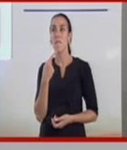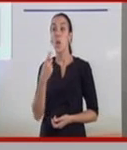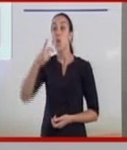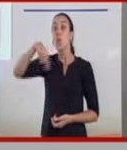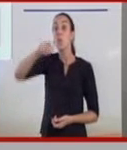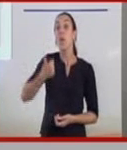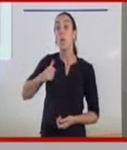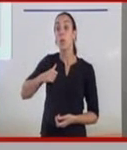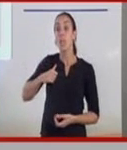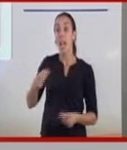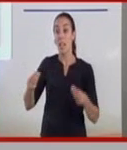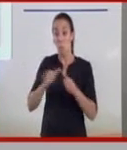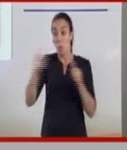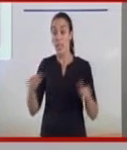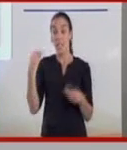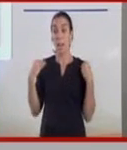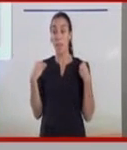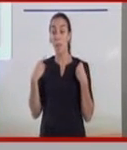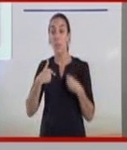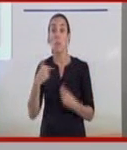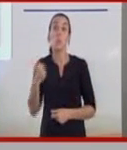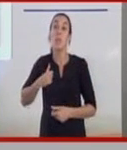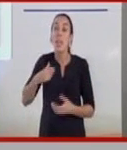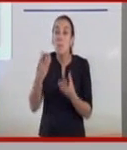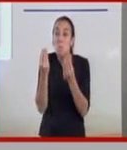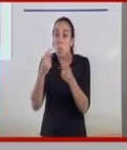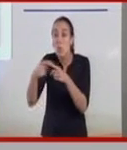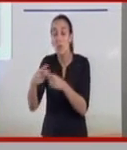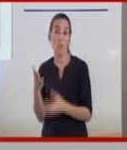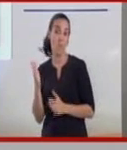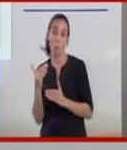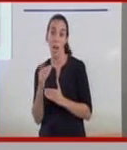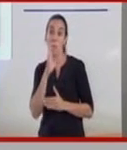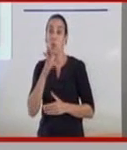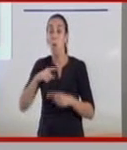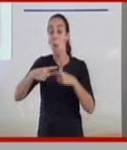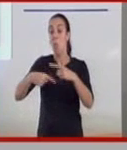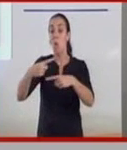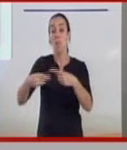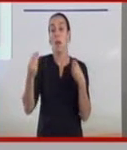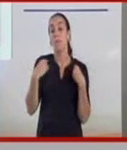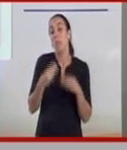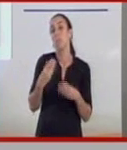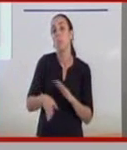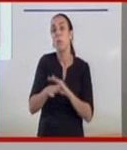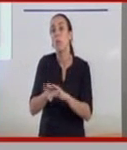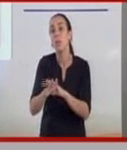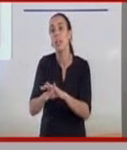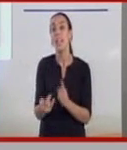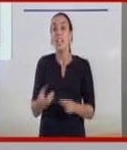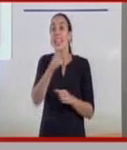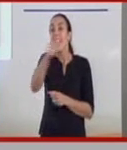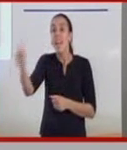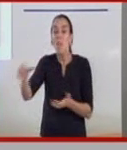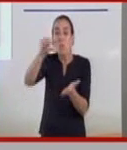oportunidad en la vida de hacer muchas cosas, ¿no? Al final, todos estamos en nuestro día a día y unos nos centramos en unos proyectos, otros en otros,